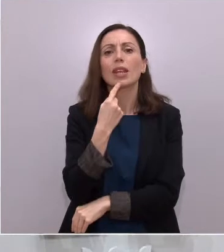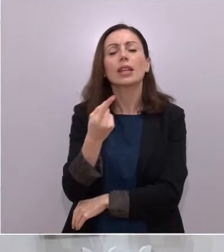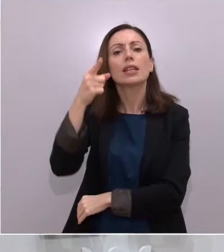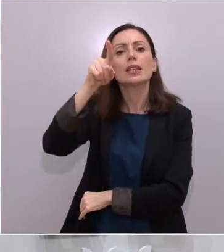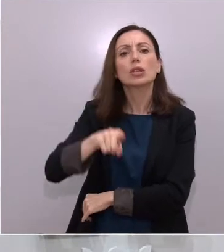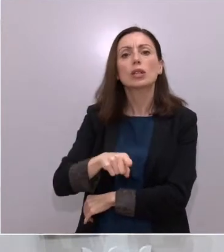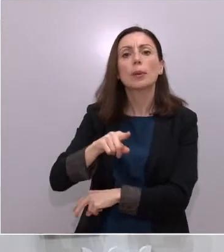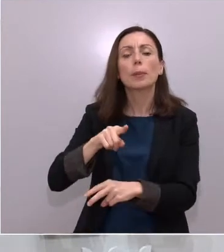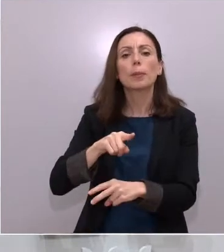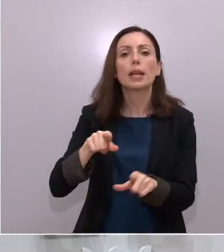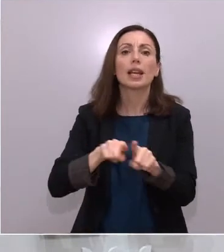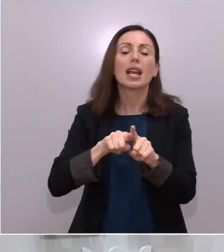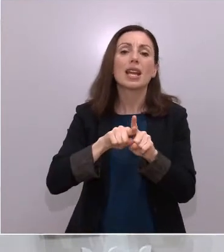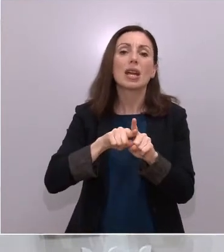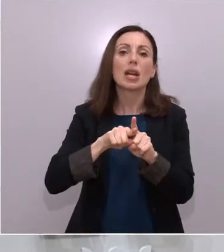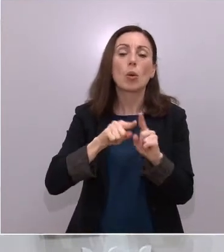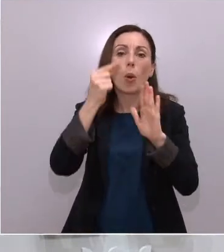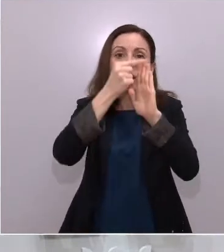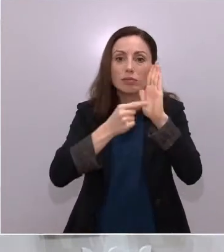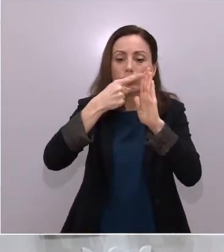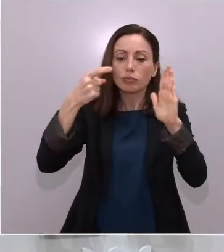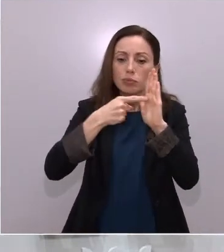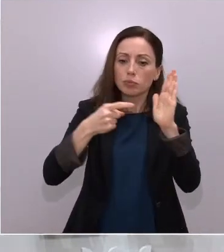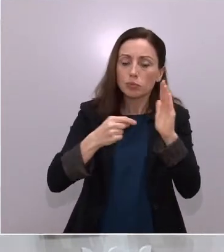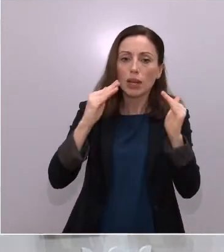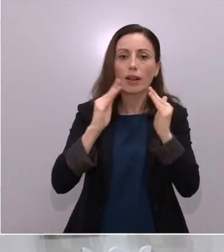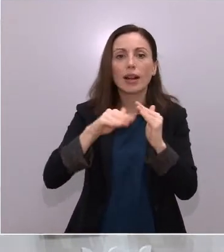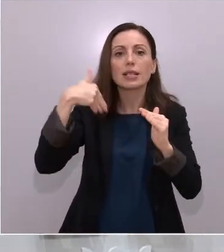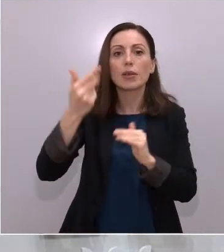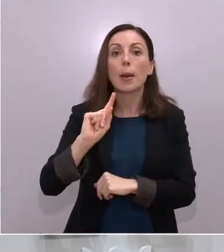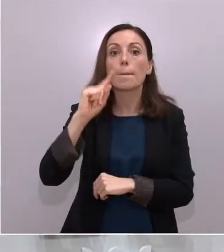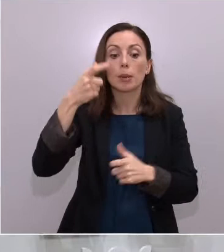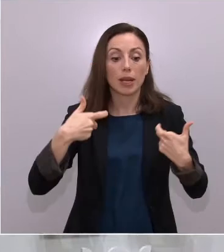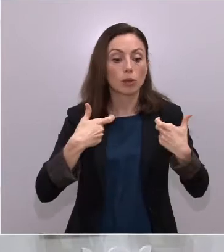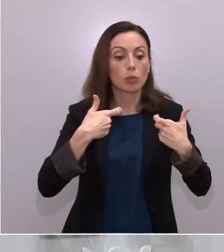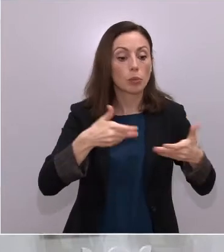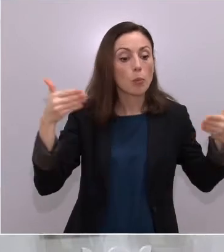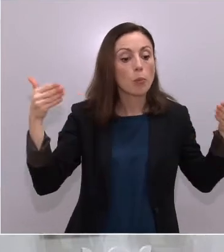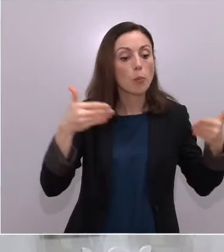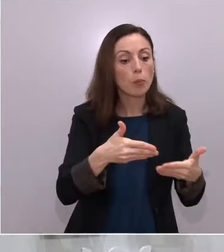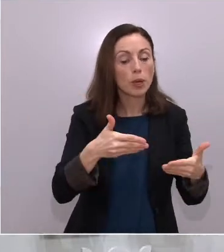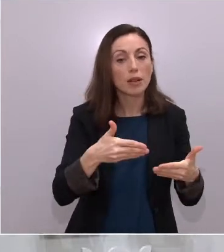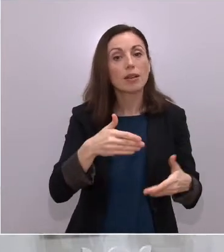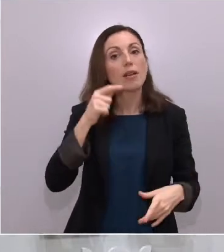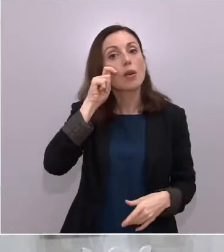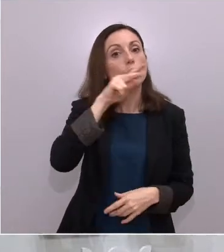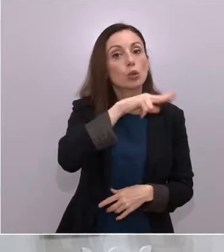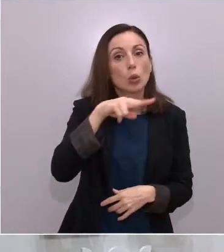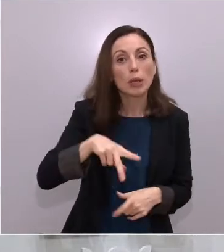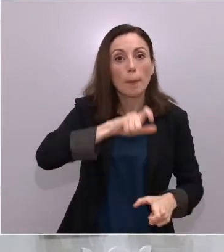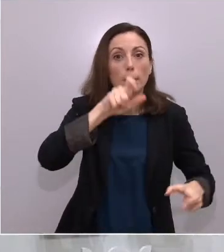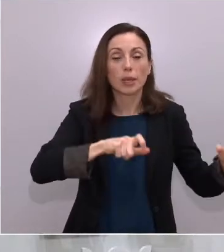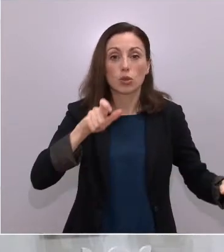plan de desescalada debe primar, en primer lugar, al sector turístico, que contempla al hostelero